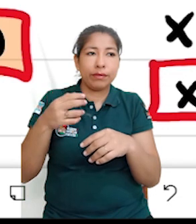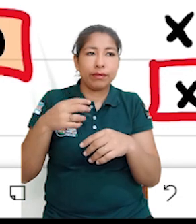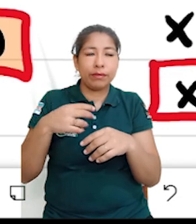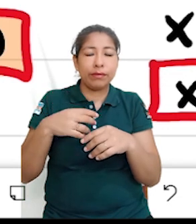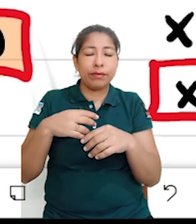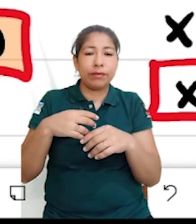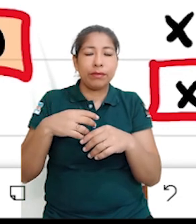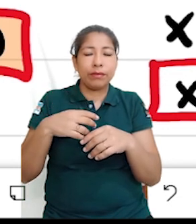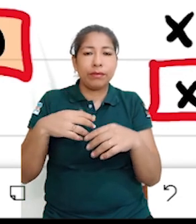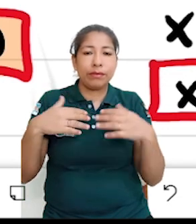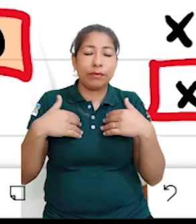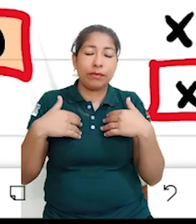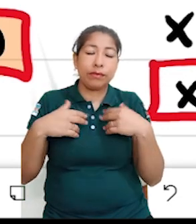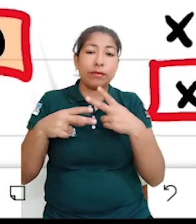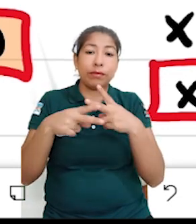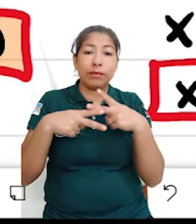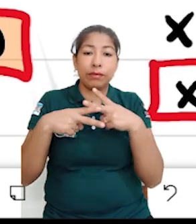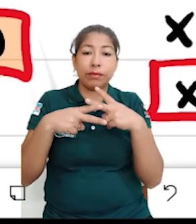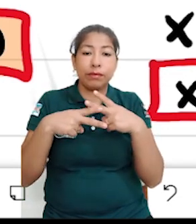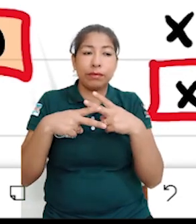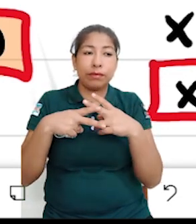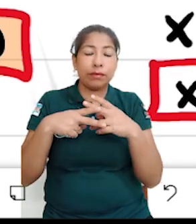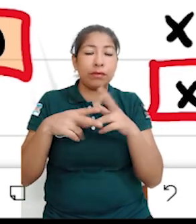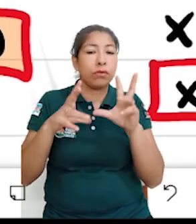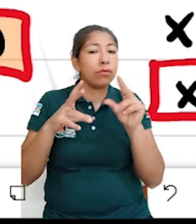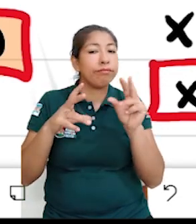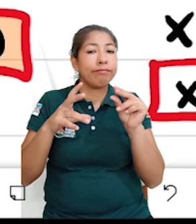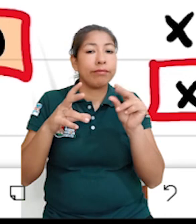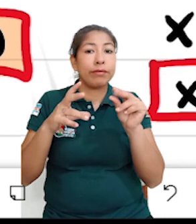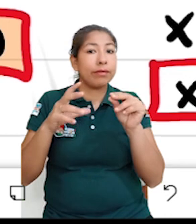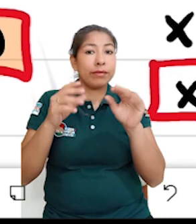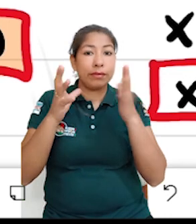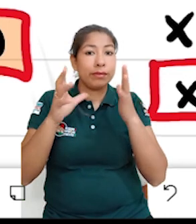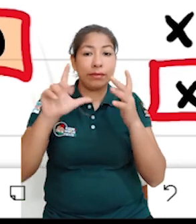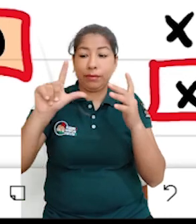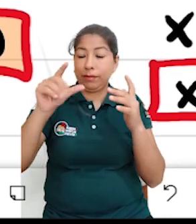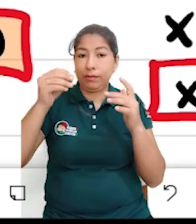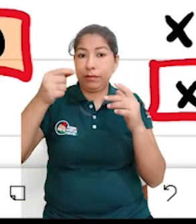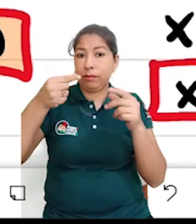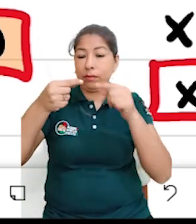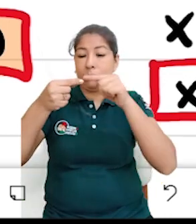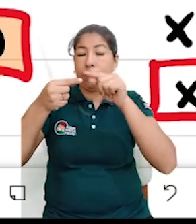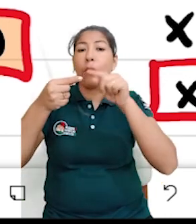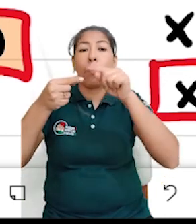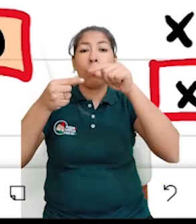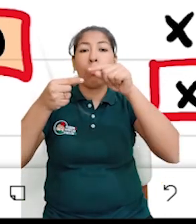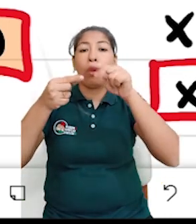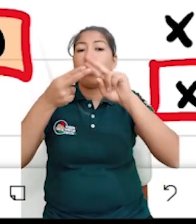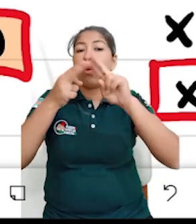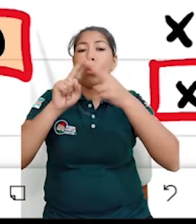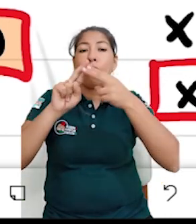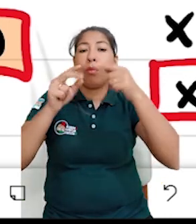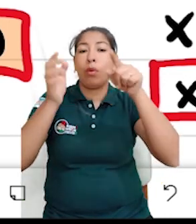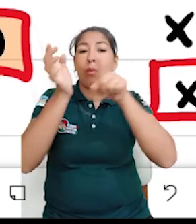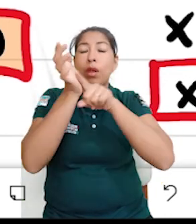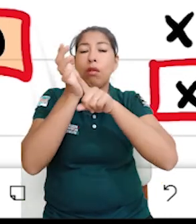nuestra ecuación original, tenemos que tener cuidado que no nos quede un valor negativo o nos quede un valor igual a 0, como es el caso